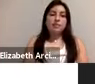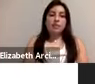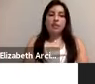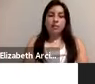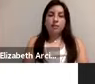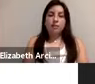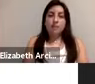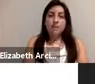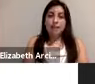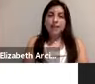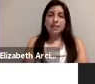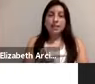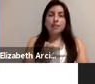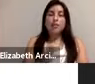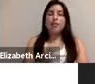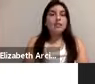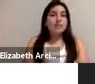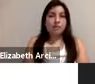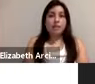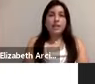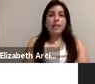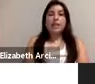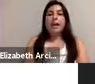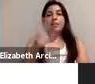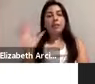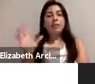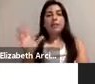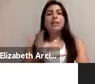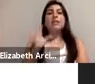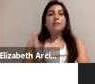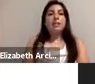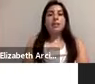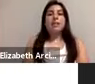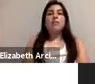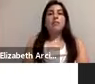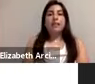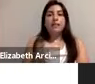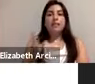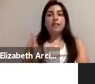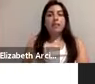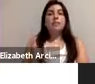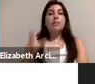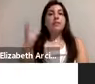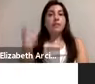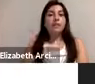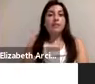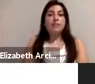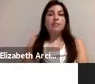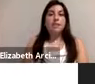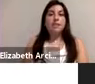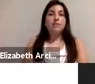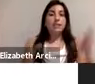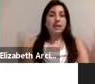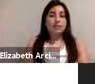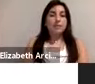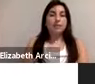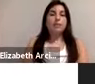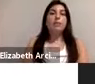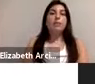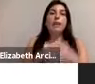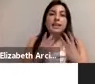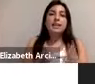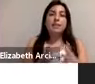hemos intentado alguna vez más y hemos llegado hasta 9. Alguna vez en Colima nos dijeron que había un laboratorio que tallaba 10 dioptrías prismáticas